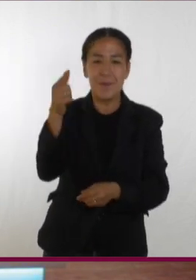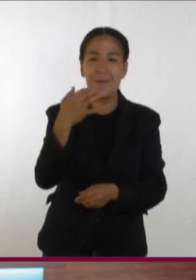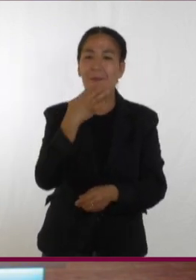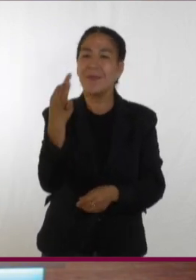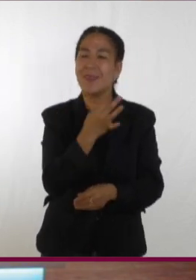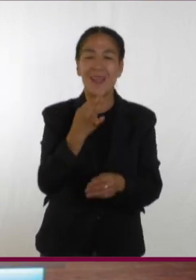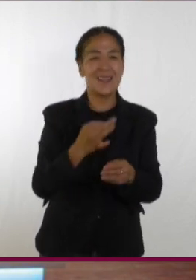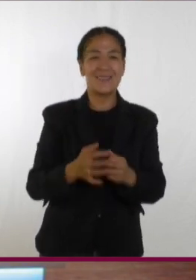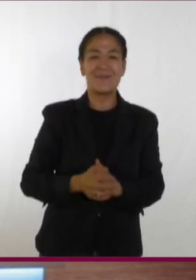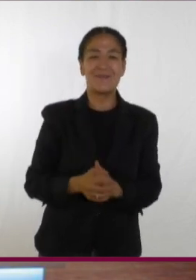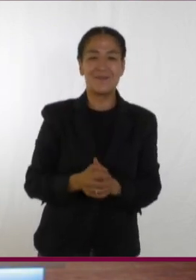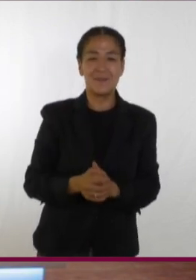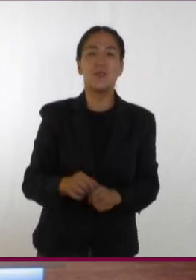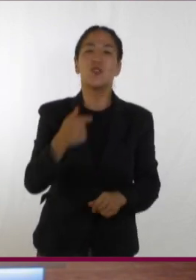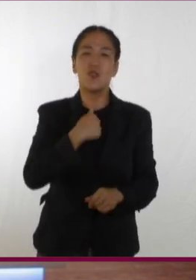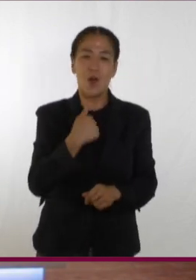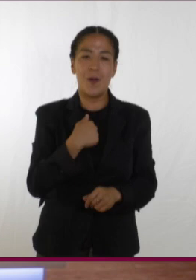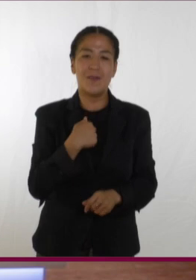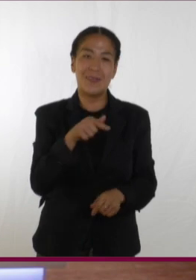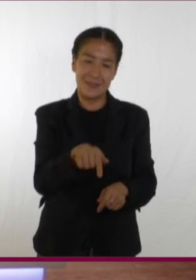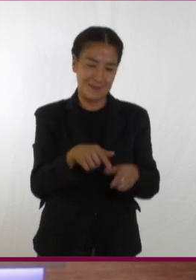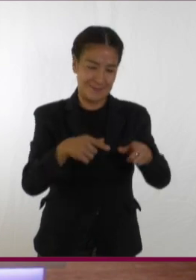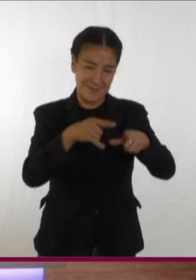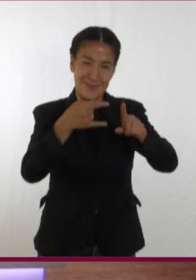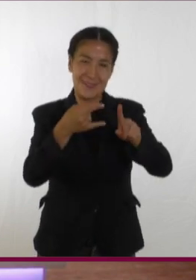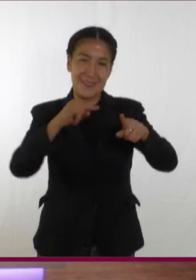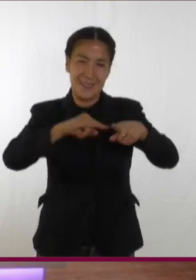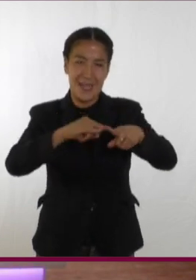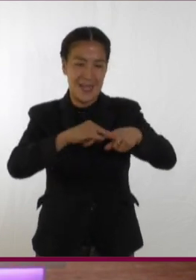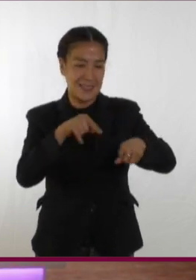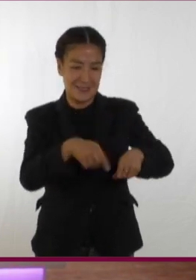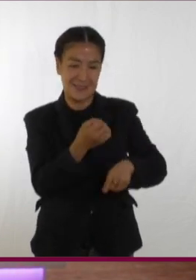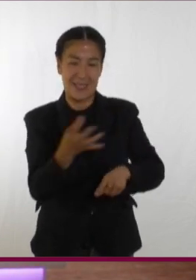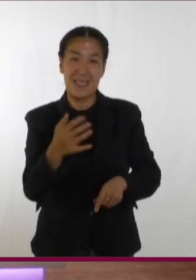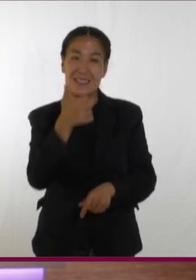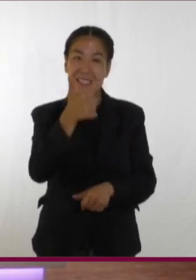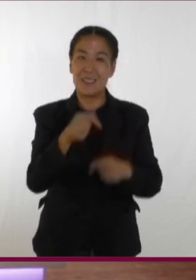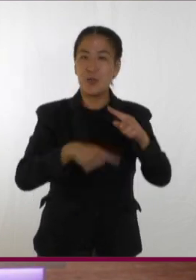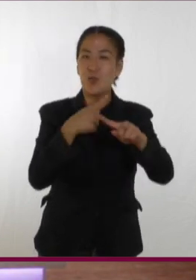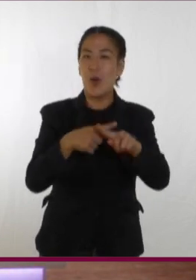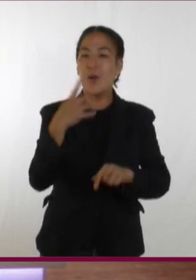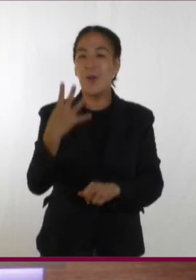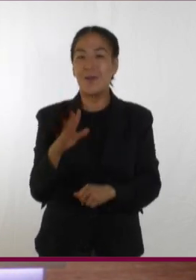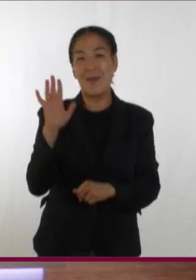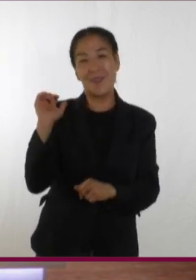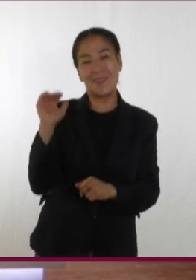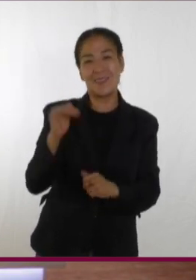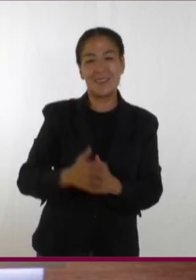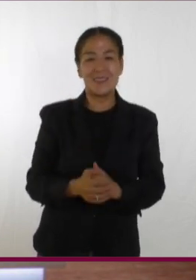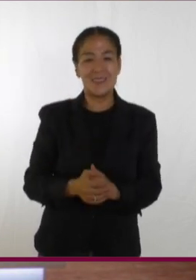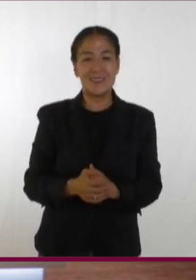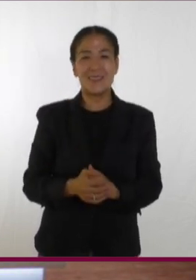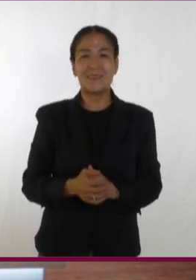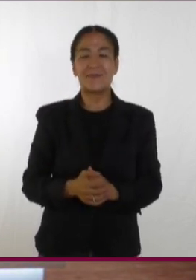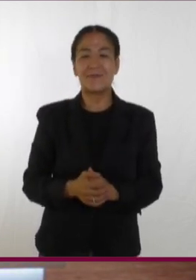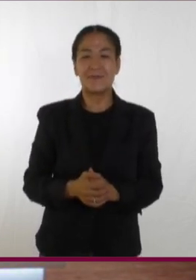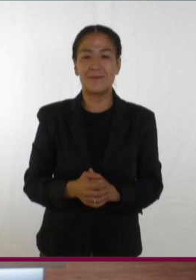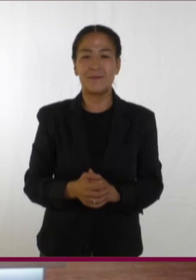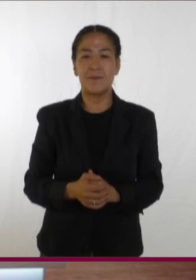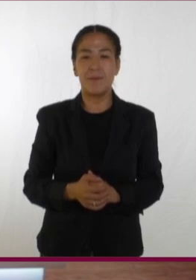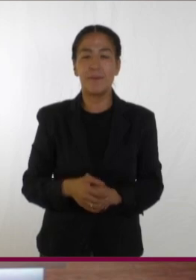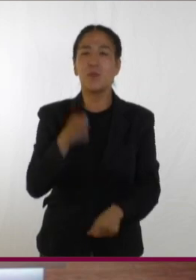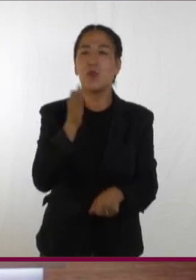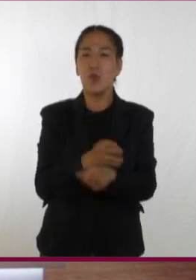comer este pedacito de rico chocolate. Ay, qué rico. Y yo me quedo con mi tableta aparente de 6x4. Bye